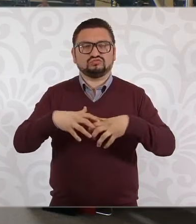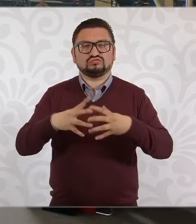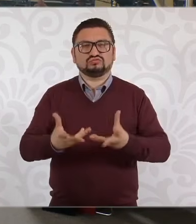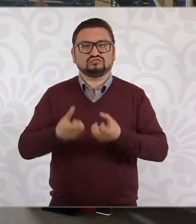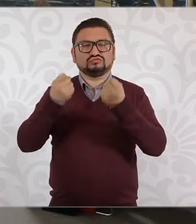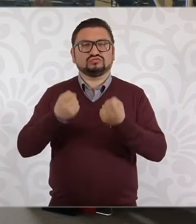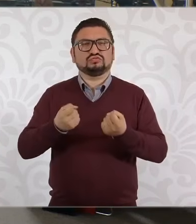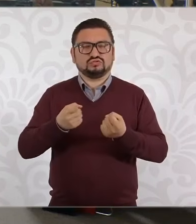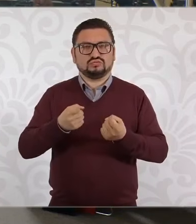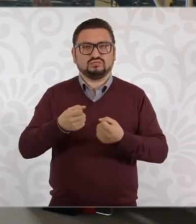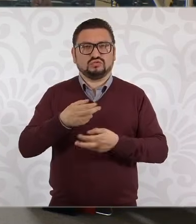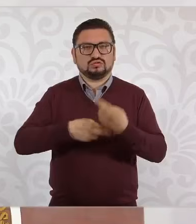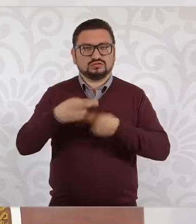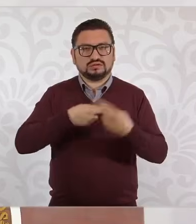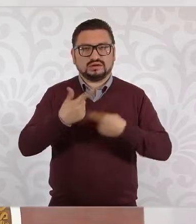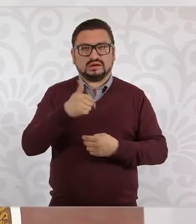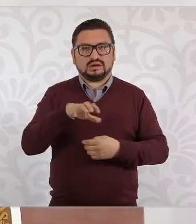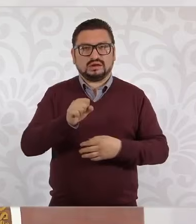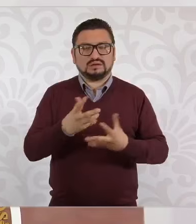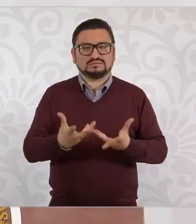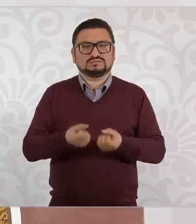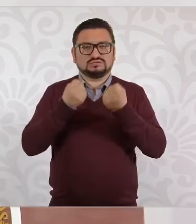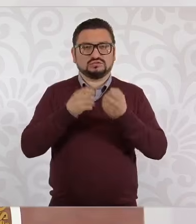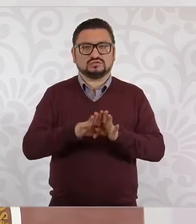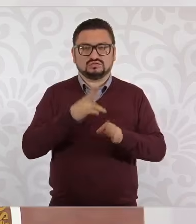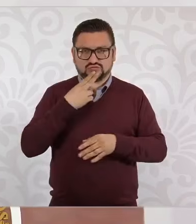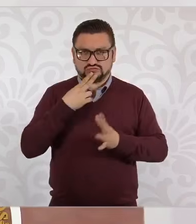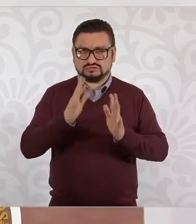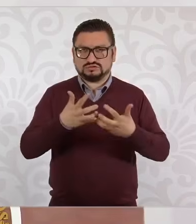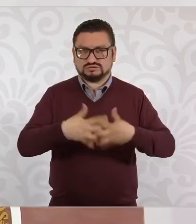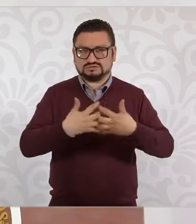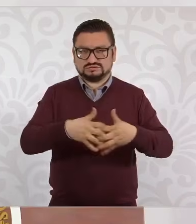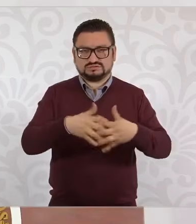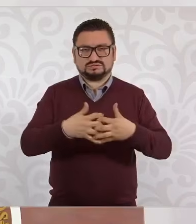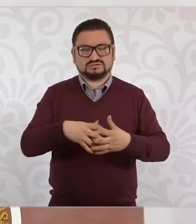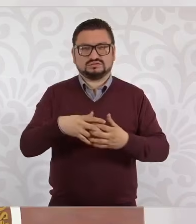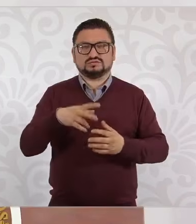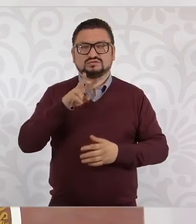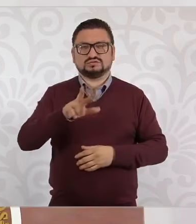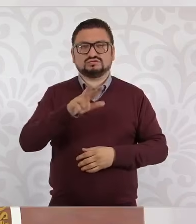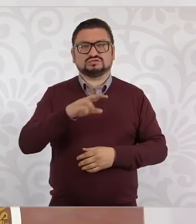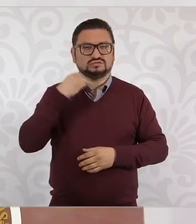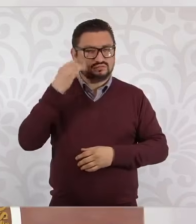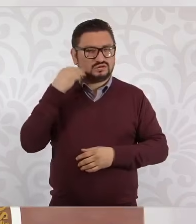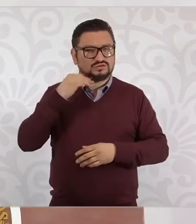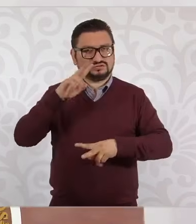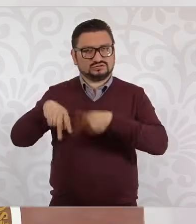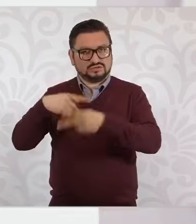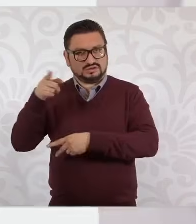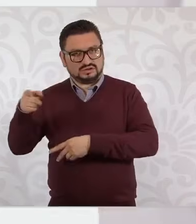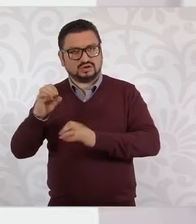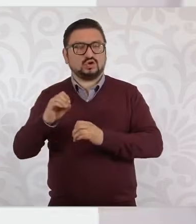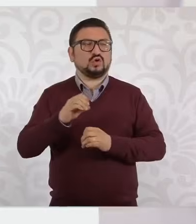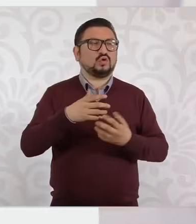hizo, que ya está funcionando. Estábamos el 18 de marzo si íbamos a esa planta o íbamos a